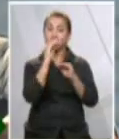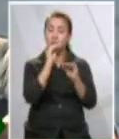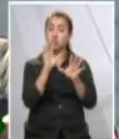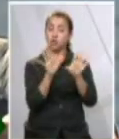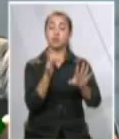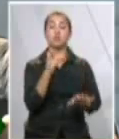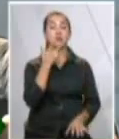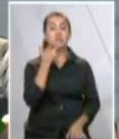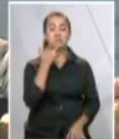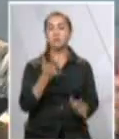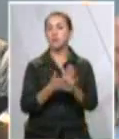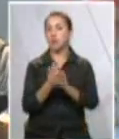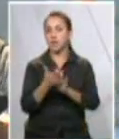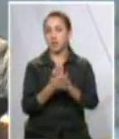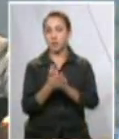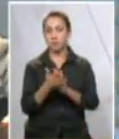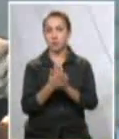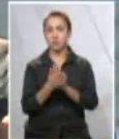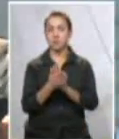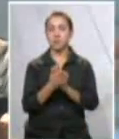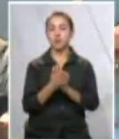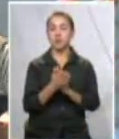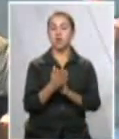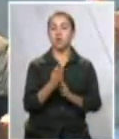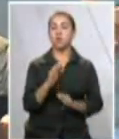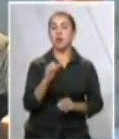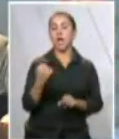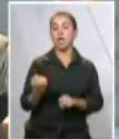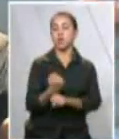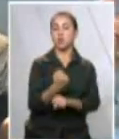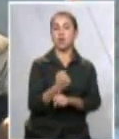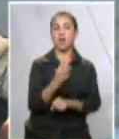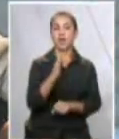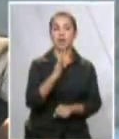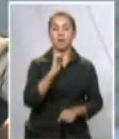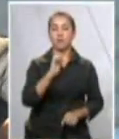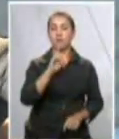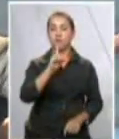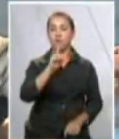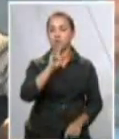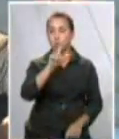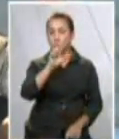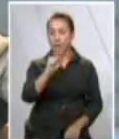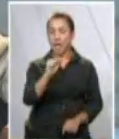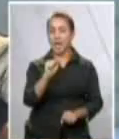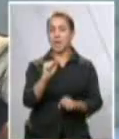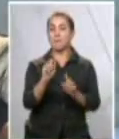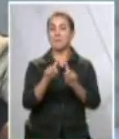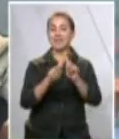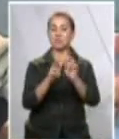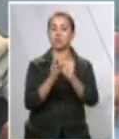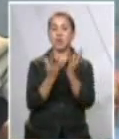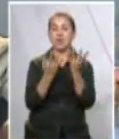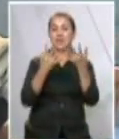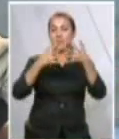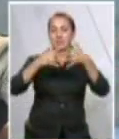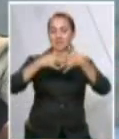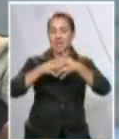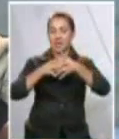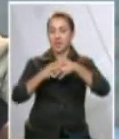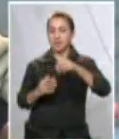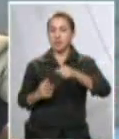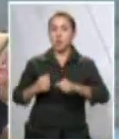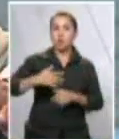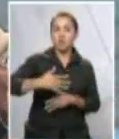muy sencillas como una férula, una ayuda técnica, mecánica para hacer una adaptación de un movimiento, por